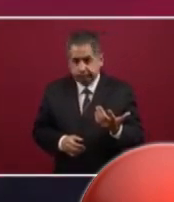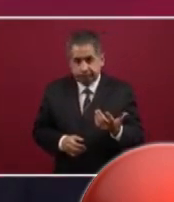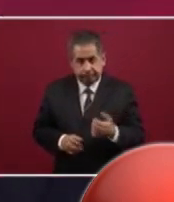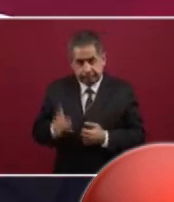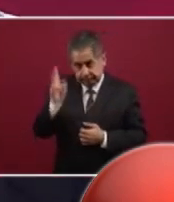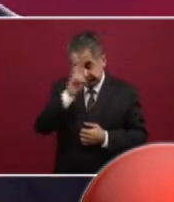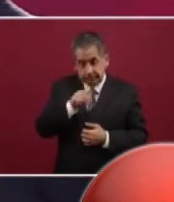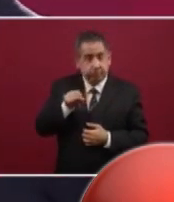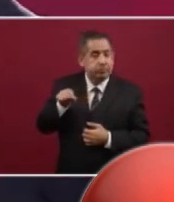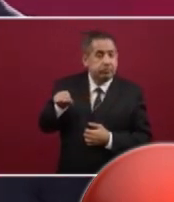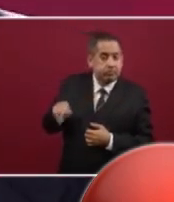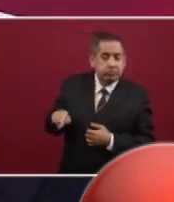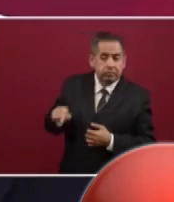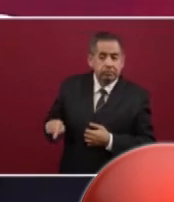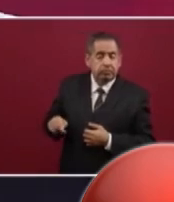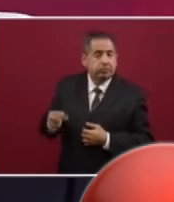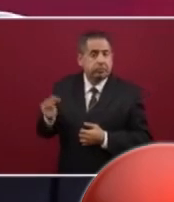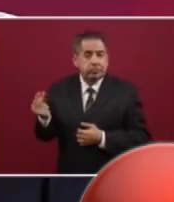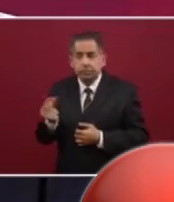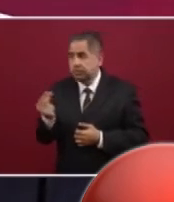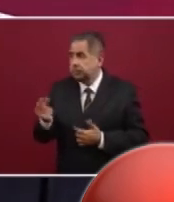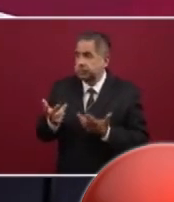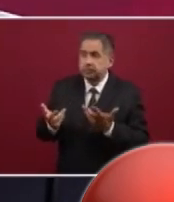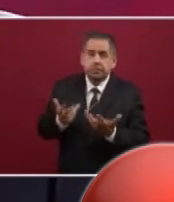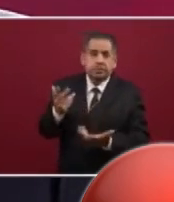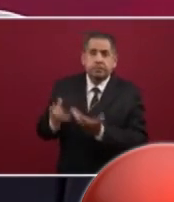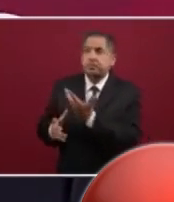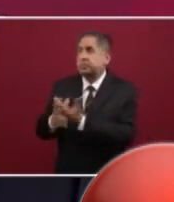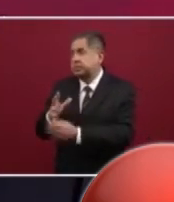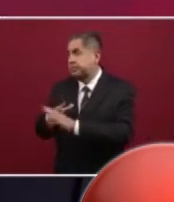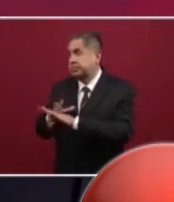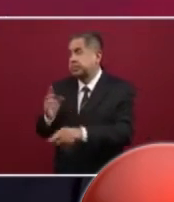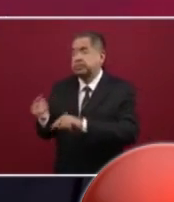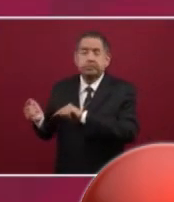cuando tiene que hacerlo por necesidad,